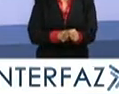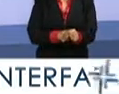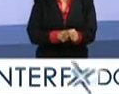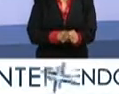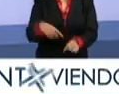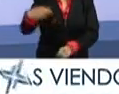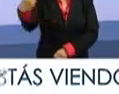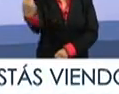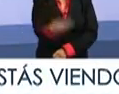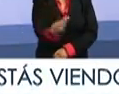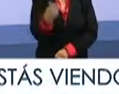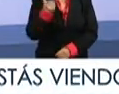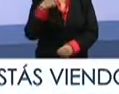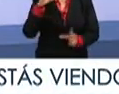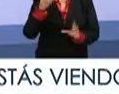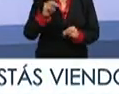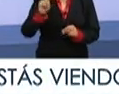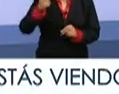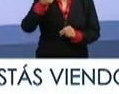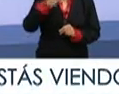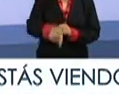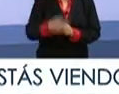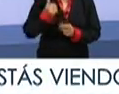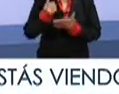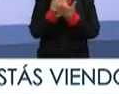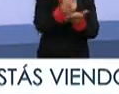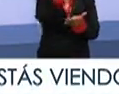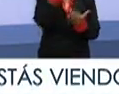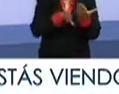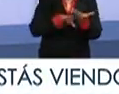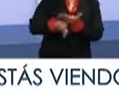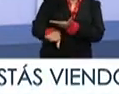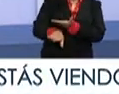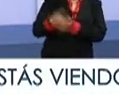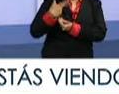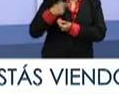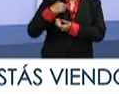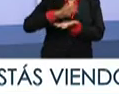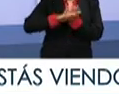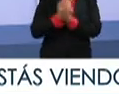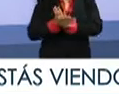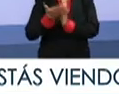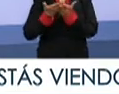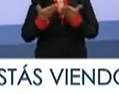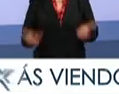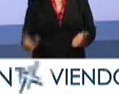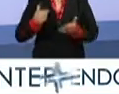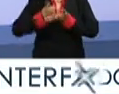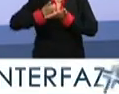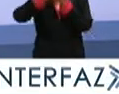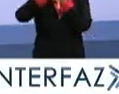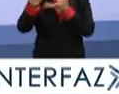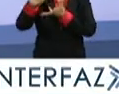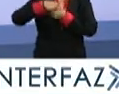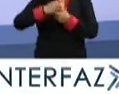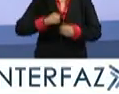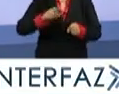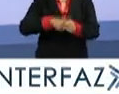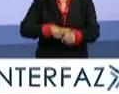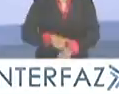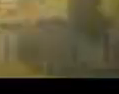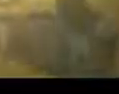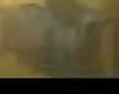Es necesario impedir que la tecnología sea un elemento de exclusión y convertirlo en una herramienta de inclusión social.